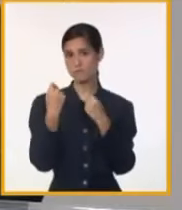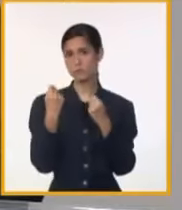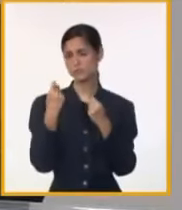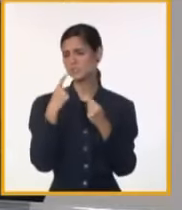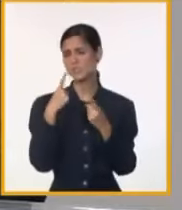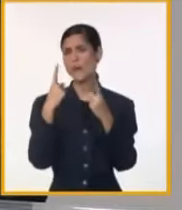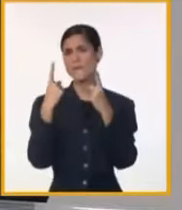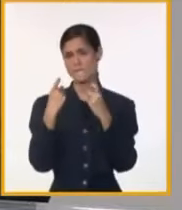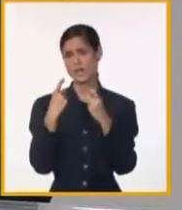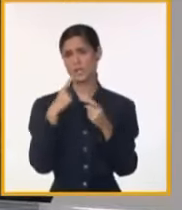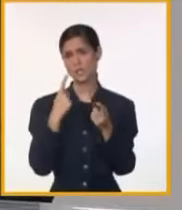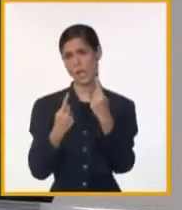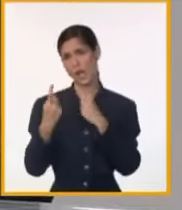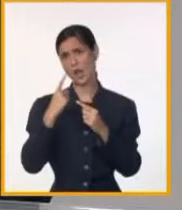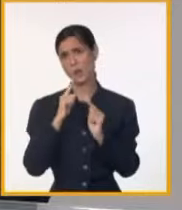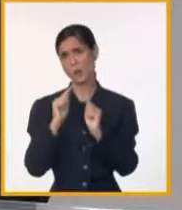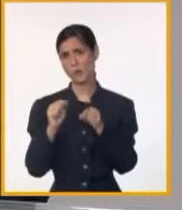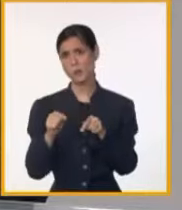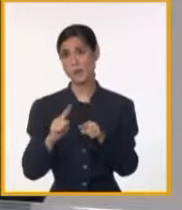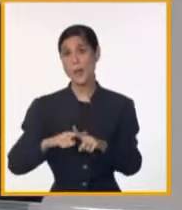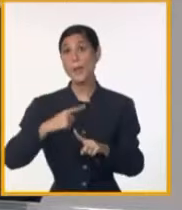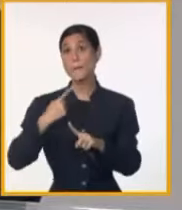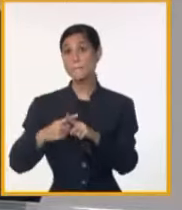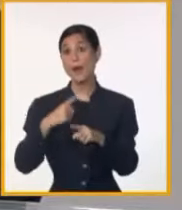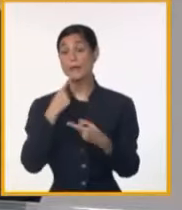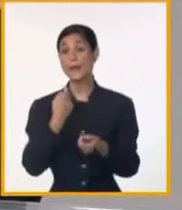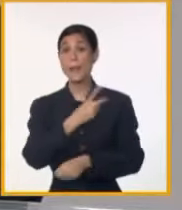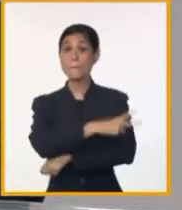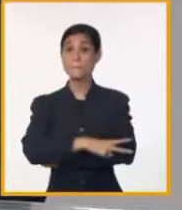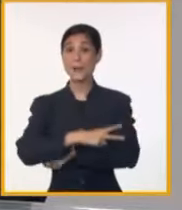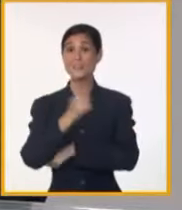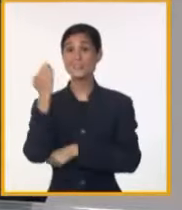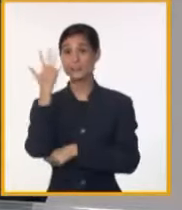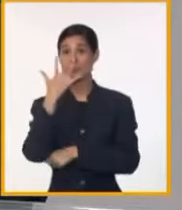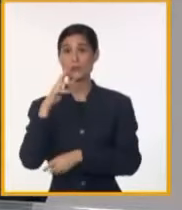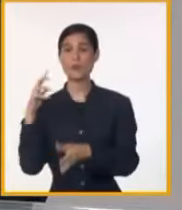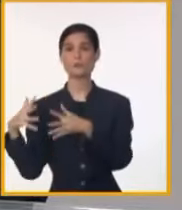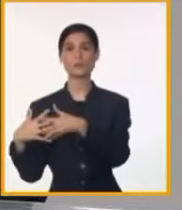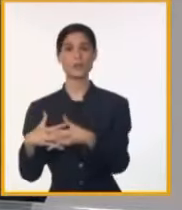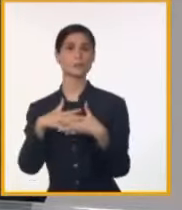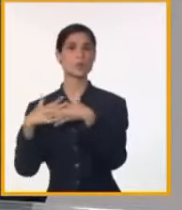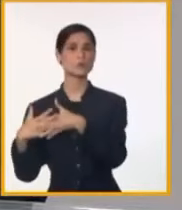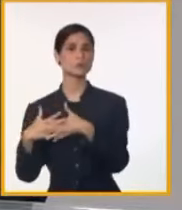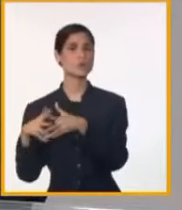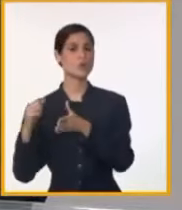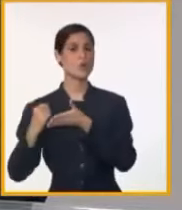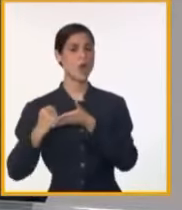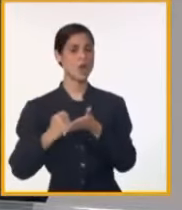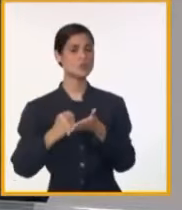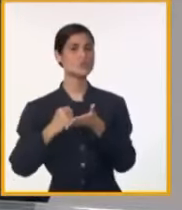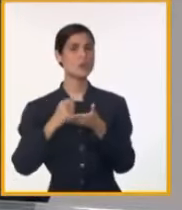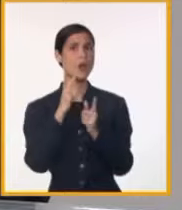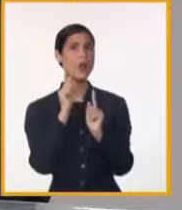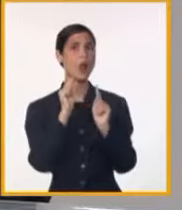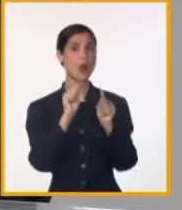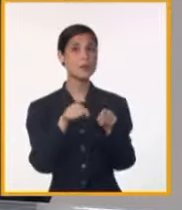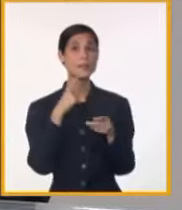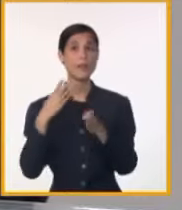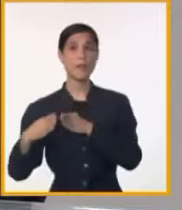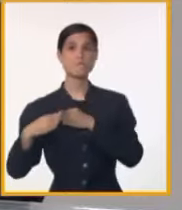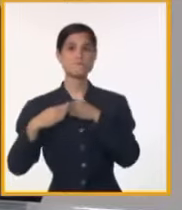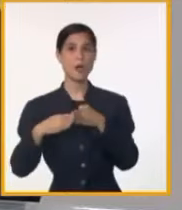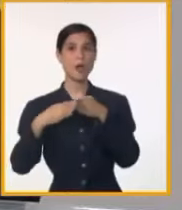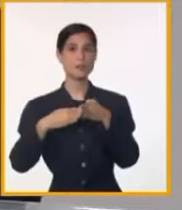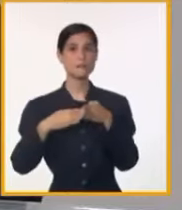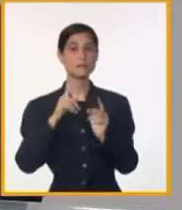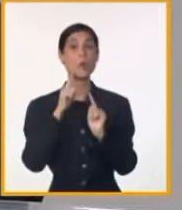que le dieron algunas potencias occidentales en los fundamentales Estados Unidos para intentar proteger ese tráfico marío en